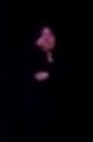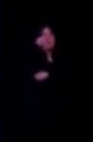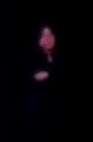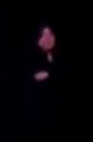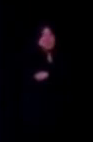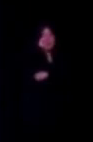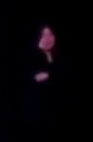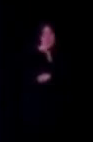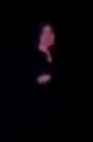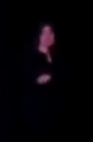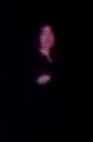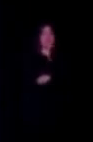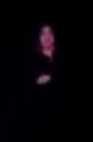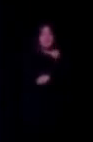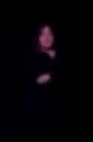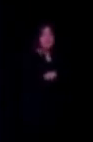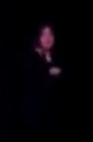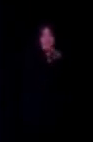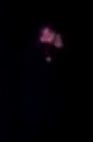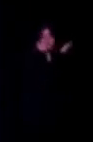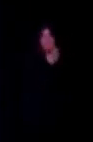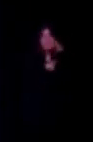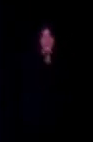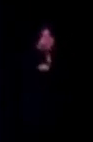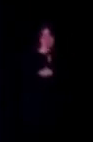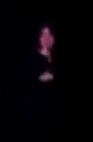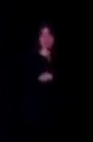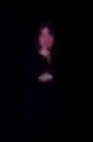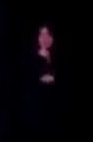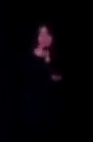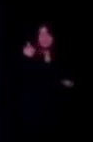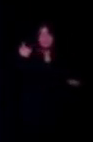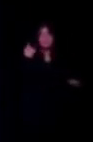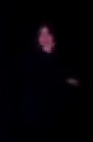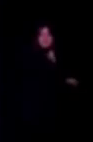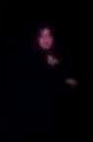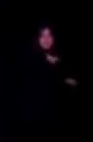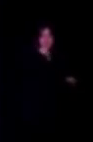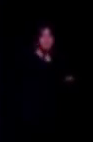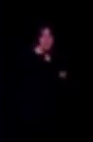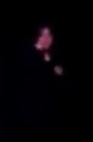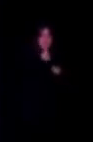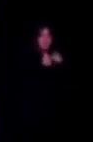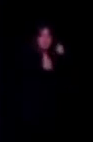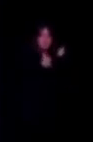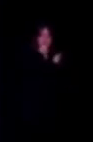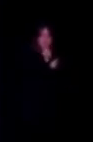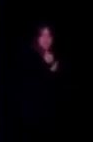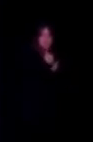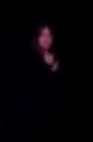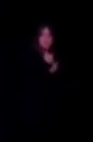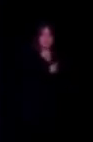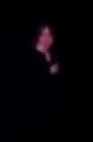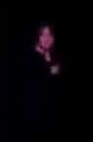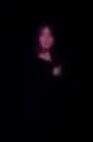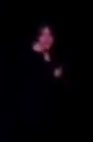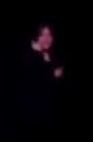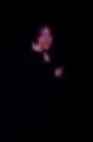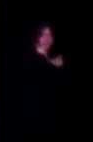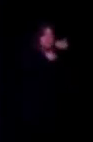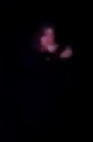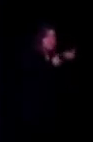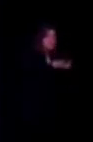del Desarrollo, y decía, claro, tenemos, conforme tengamos unos modelos u otros para evaluar la calidad de lo que hacemos, la calidad